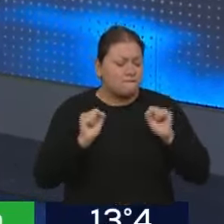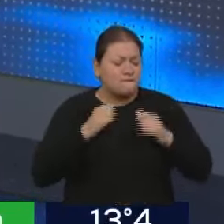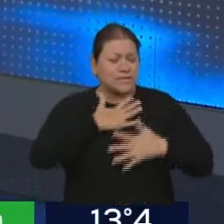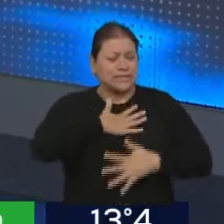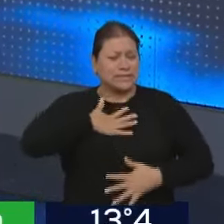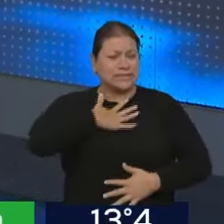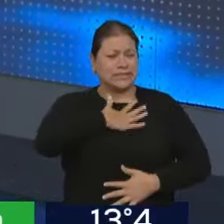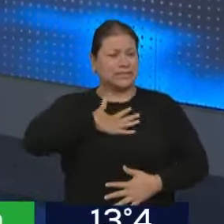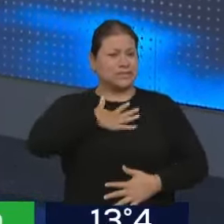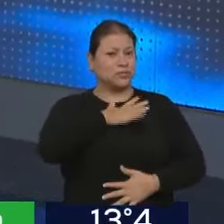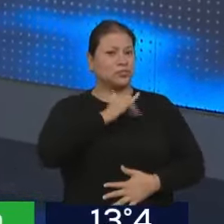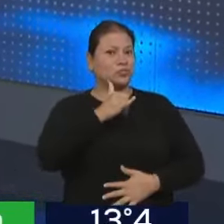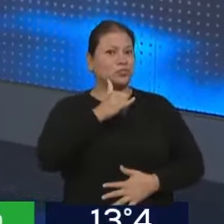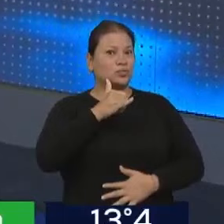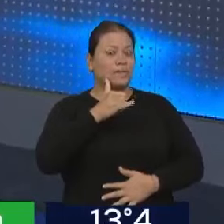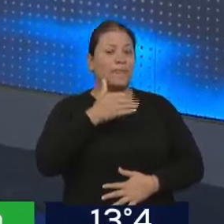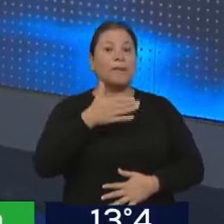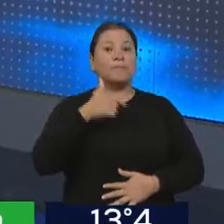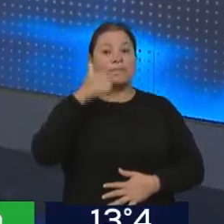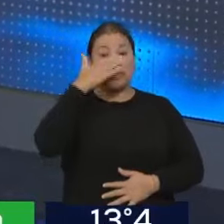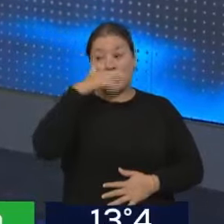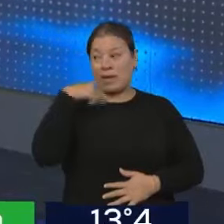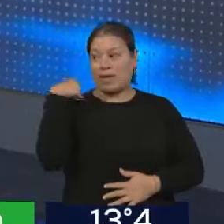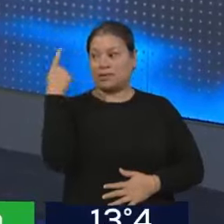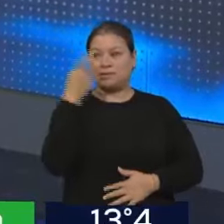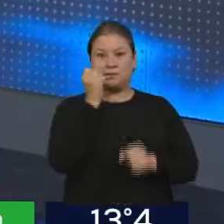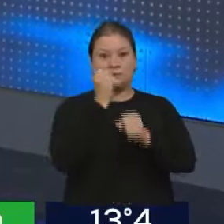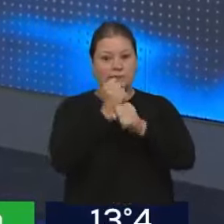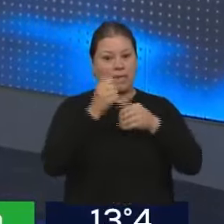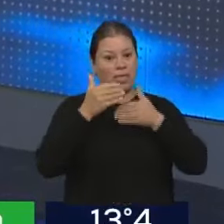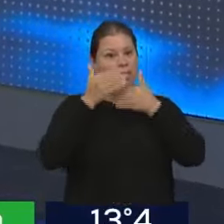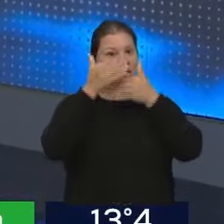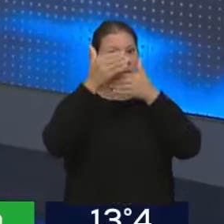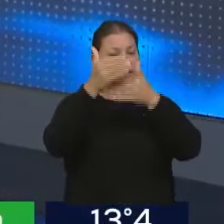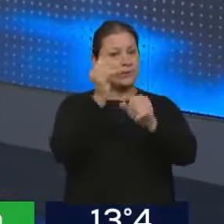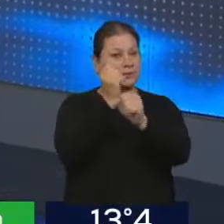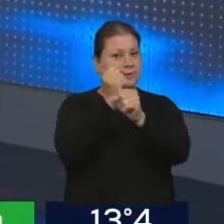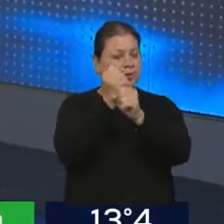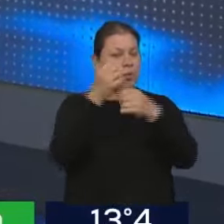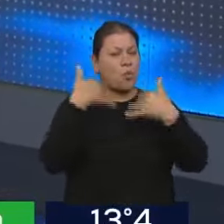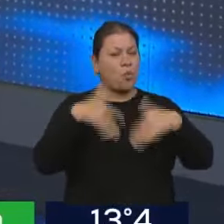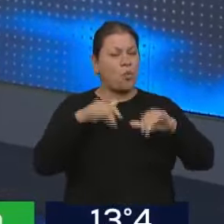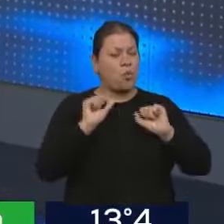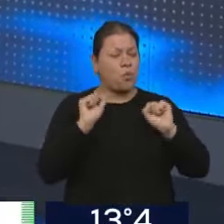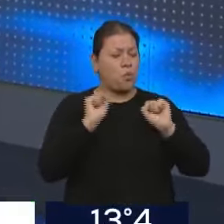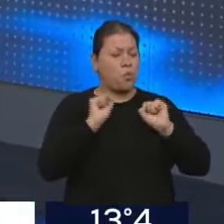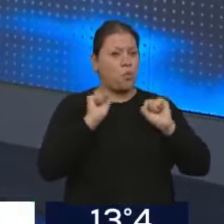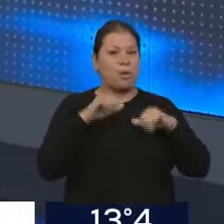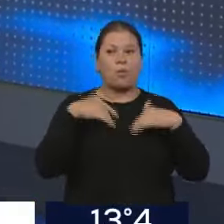se siente. Claro, cuando nos tocó a nosotros empezar a trabajar, un poquito después, uy, qué frío así. Bueno, y cuántas familias ya son las que